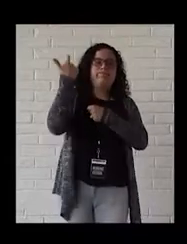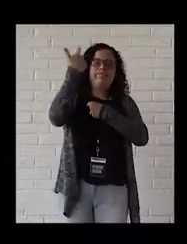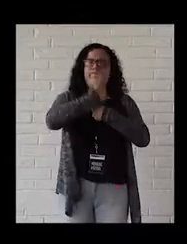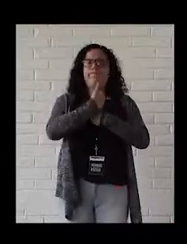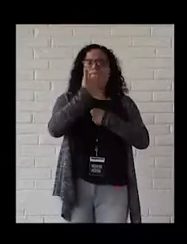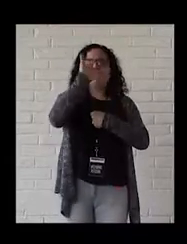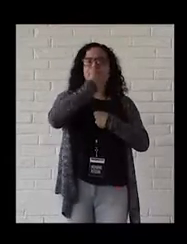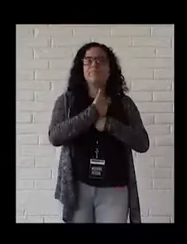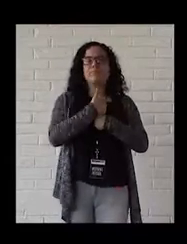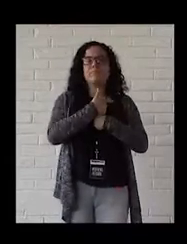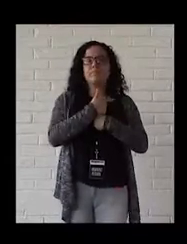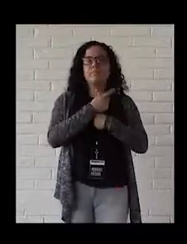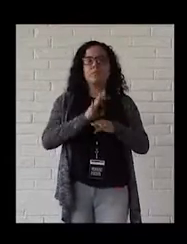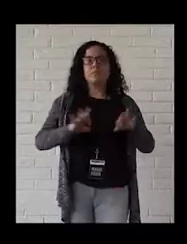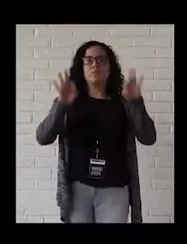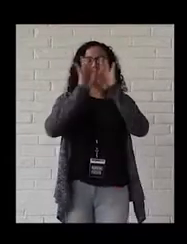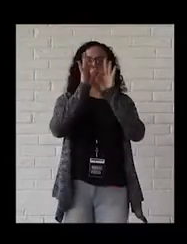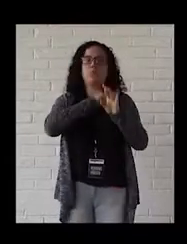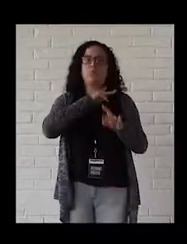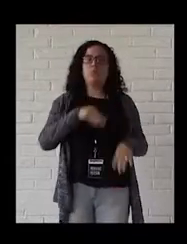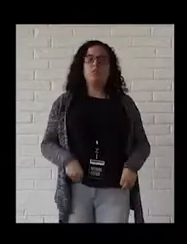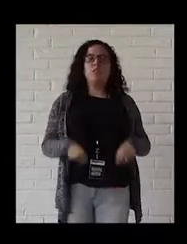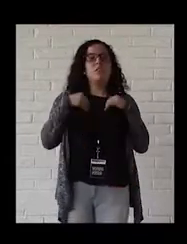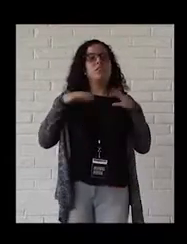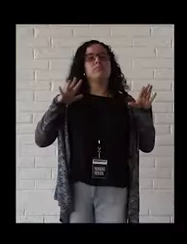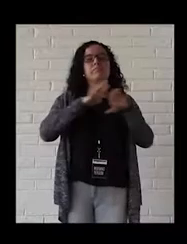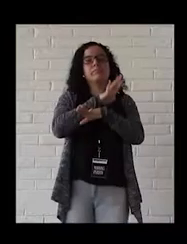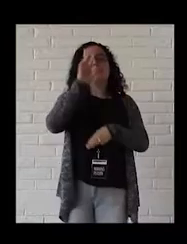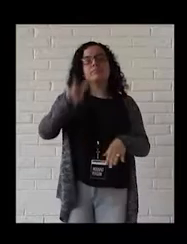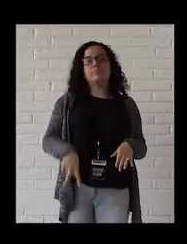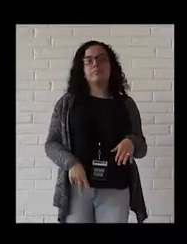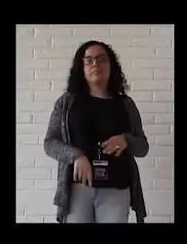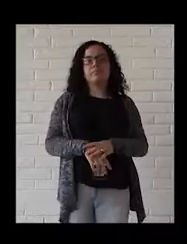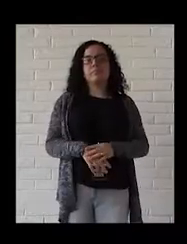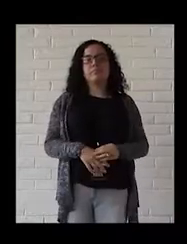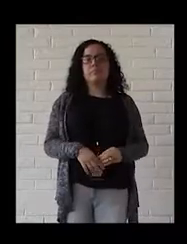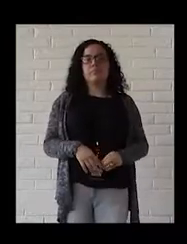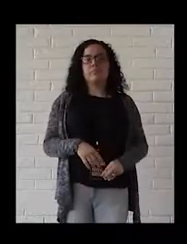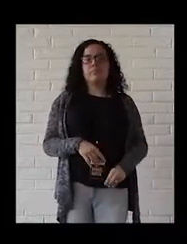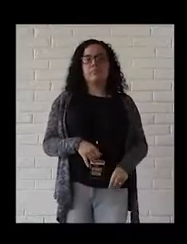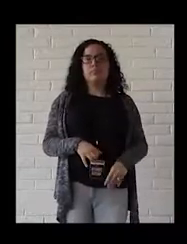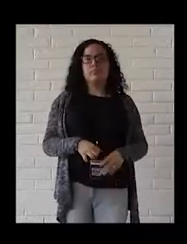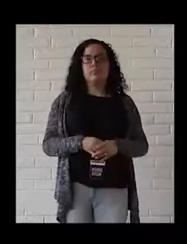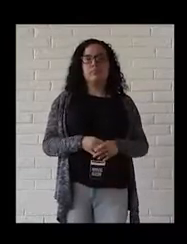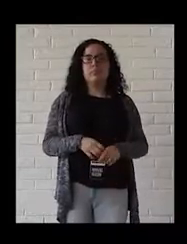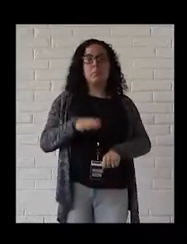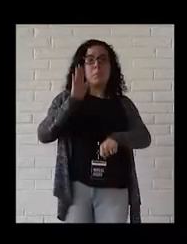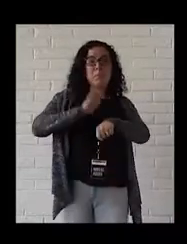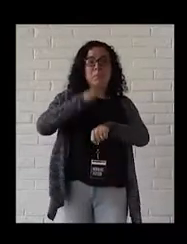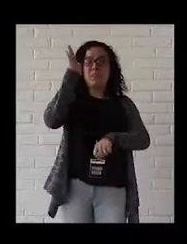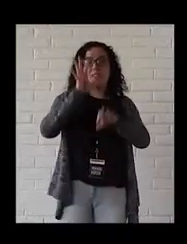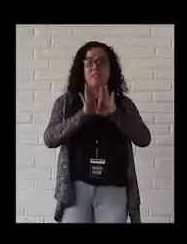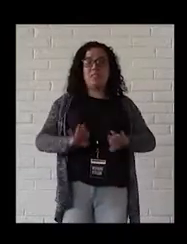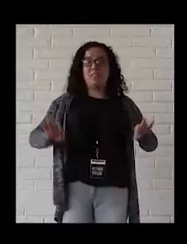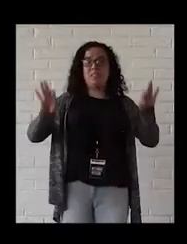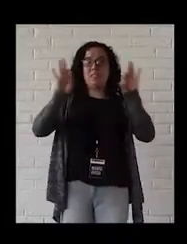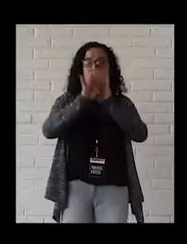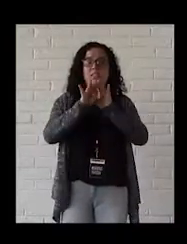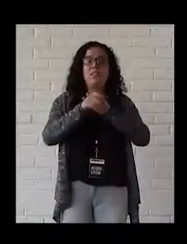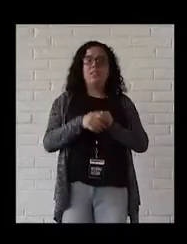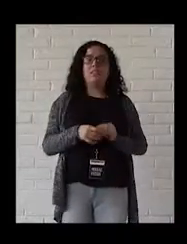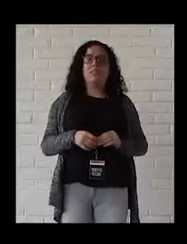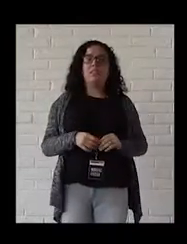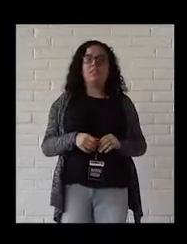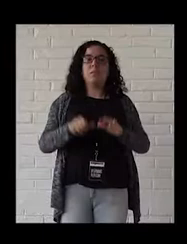la vida, y quiero compartirles algunos de estos. De los más importantes para mí fue, después de muchos meses de